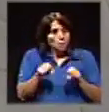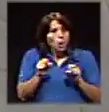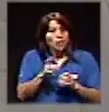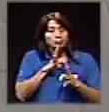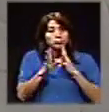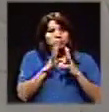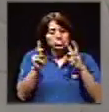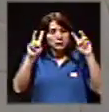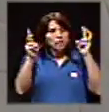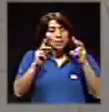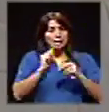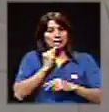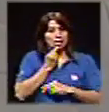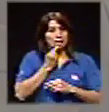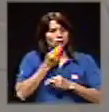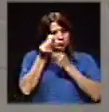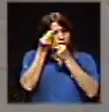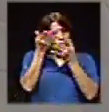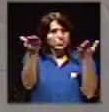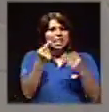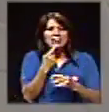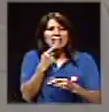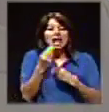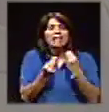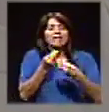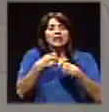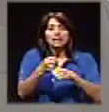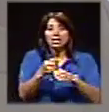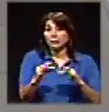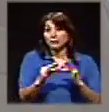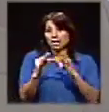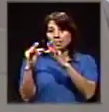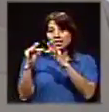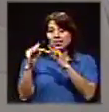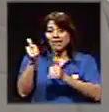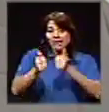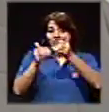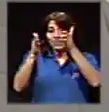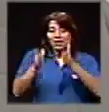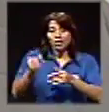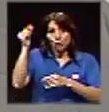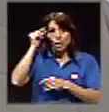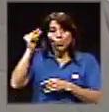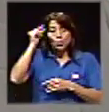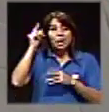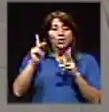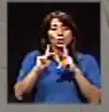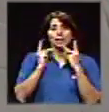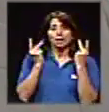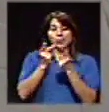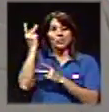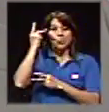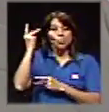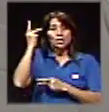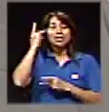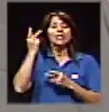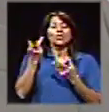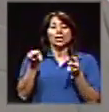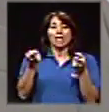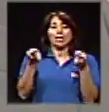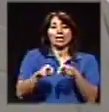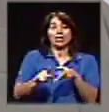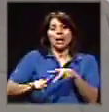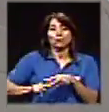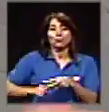parece, ¿qué van a hacer? Y sobre todo me parece el candidato del gobierno y del partido que ha causado el problema. ¿Cómo va a ser que